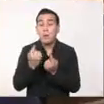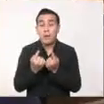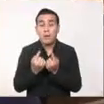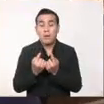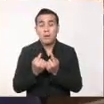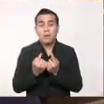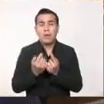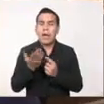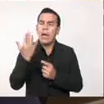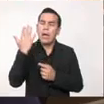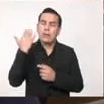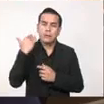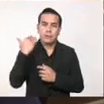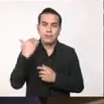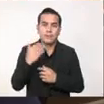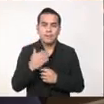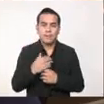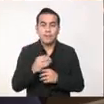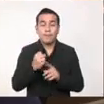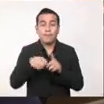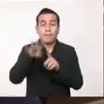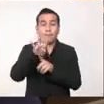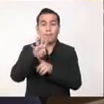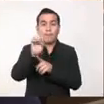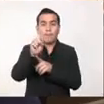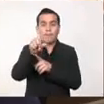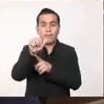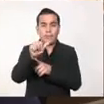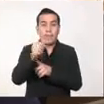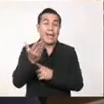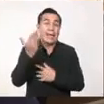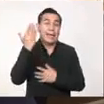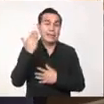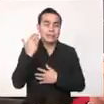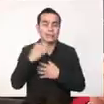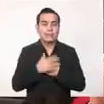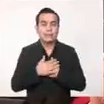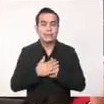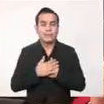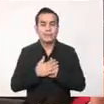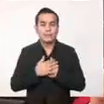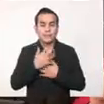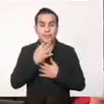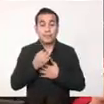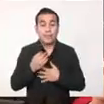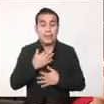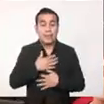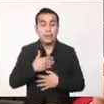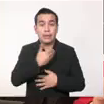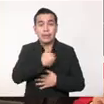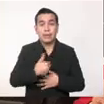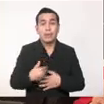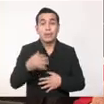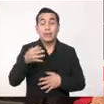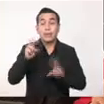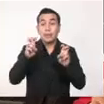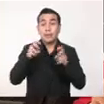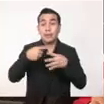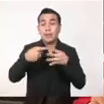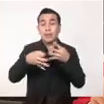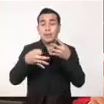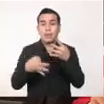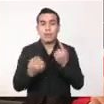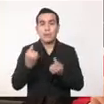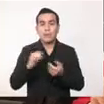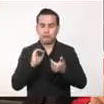en diferentes tiempos. Sí, las salas anteriores. Salas anteriores. De hecho, perdón, presidente, la jurisprudencia tiene